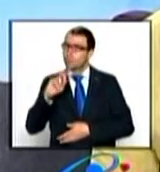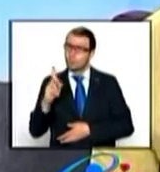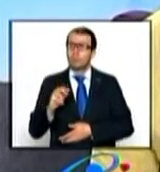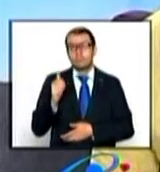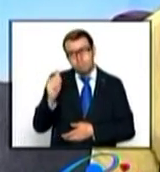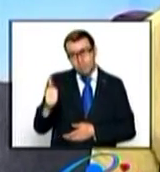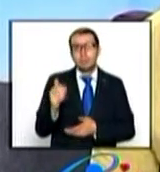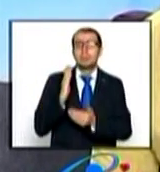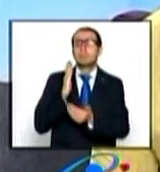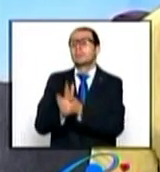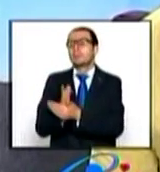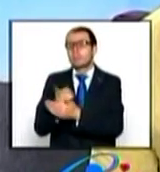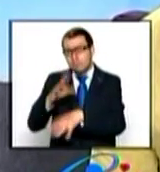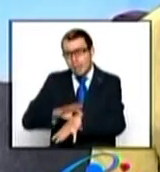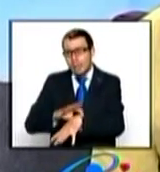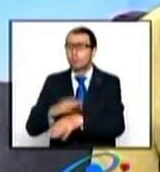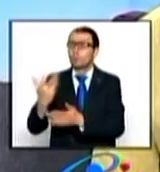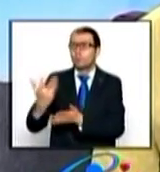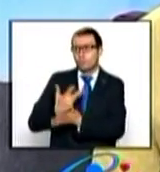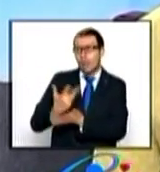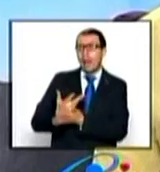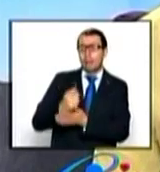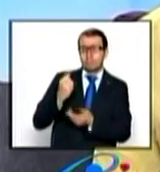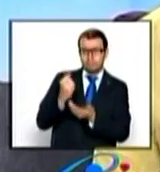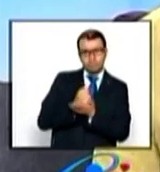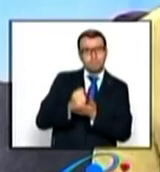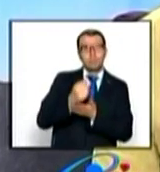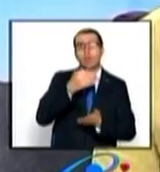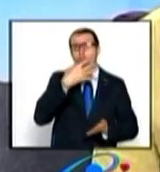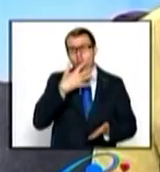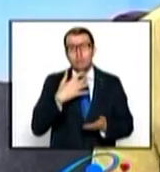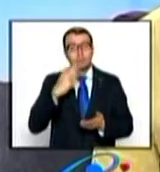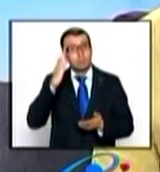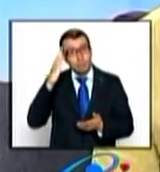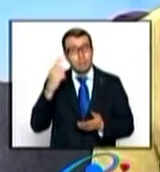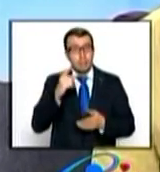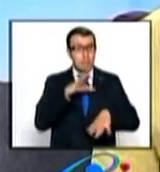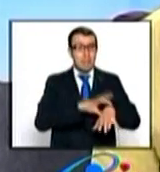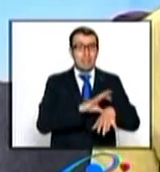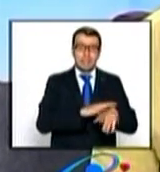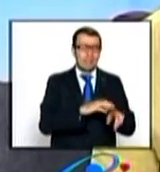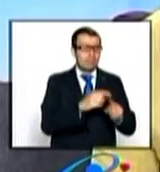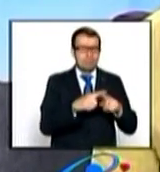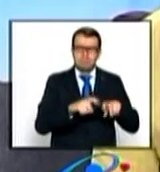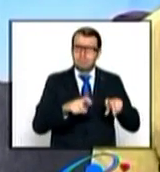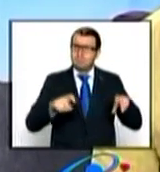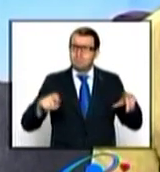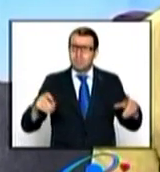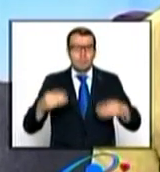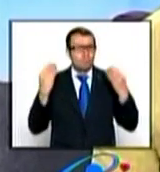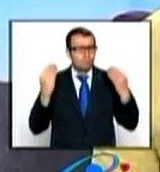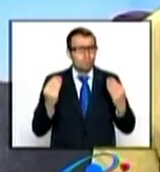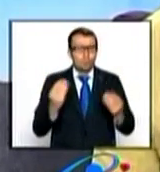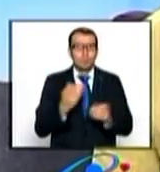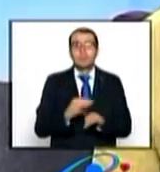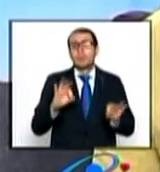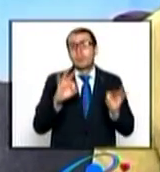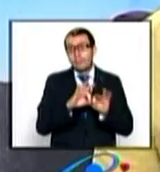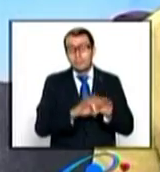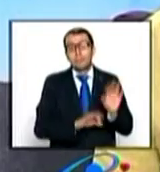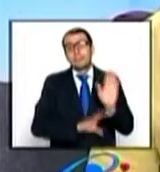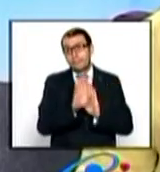procesos patológicos. Afortunadamente la medicina es muy amplia, la medicina biológica lo es más y hay muchas